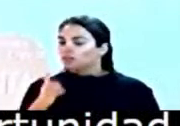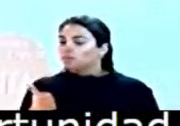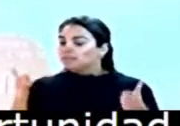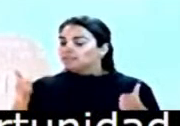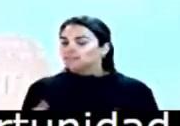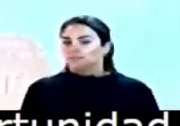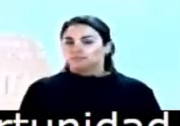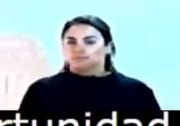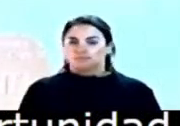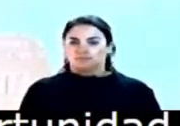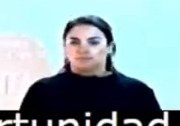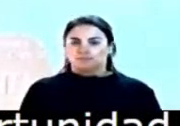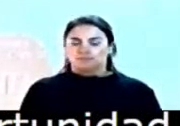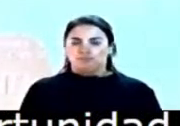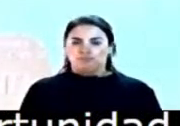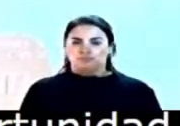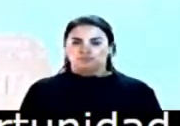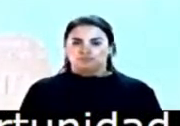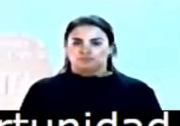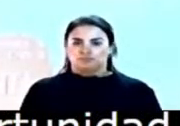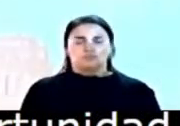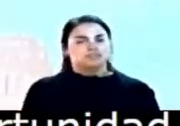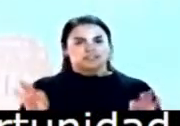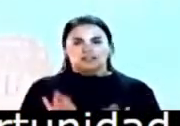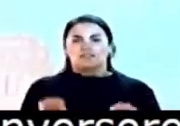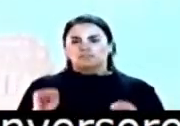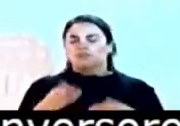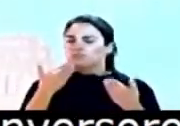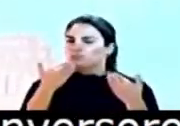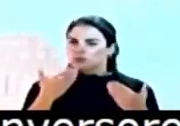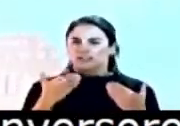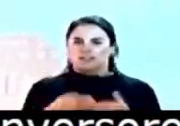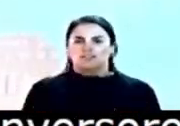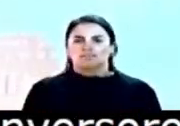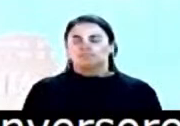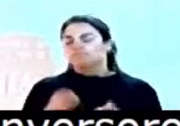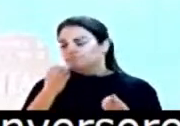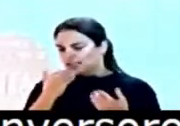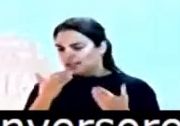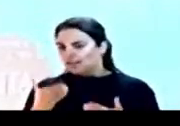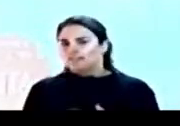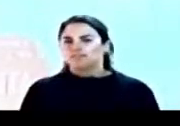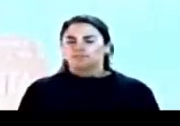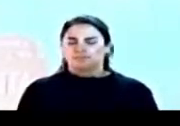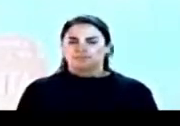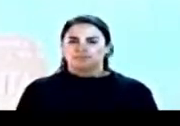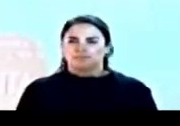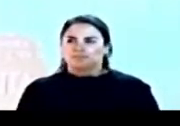pregunta más? Nada, pues muchas gracias. Muy bien, muchas gracias.